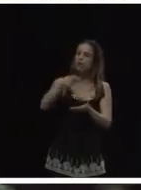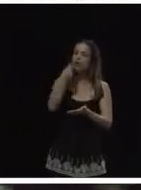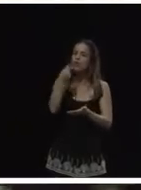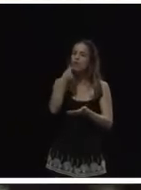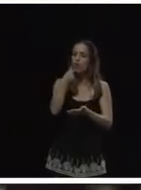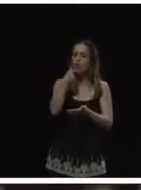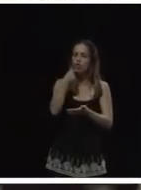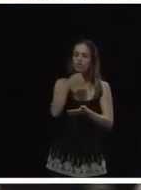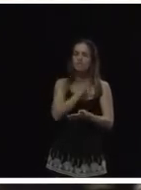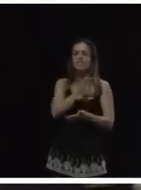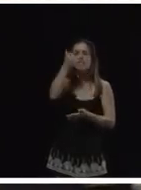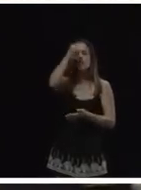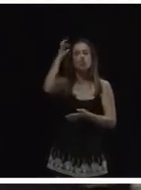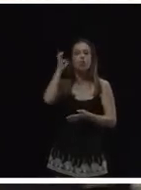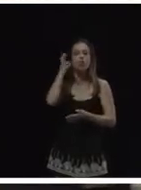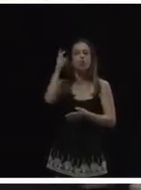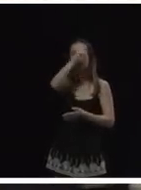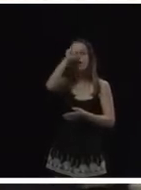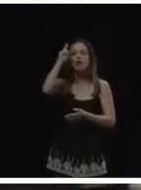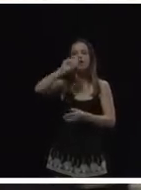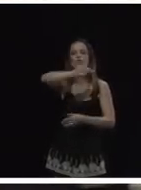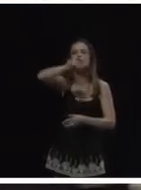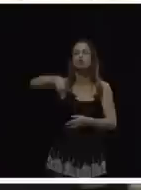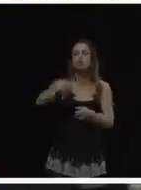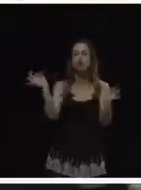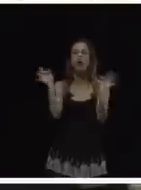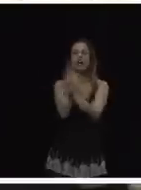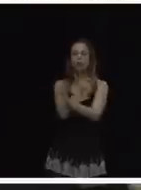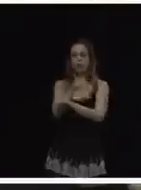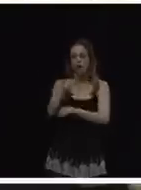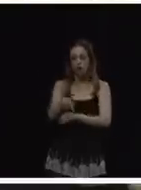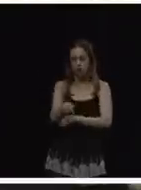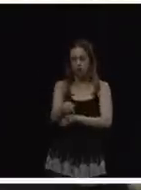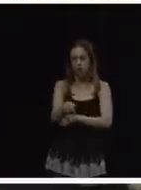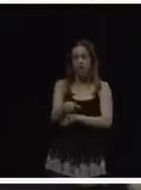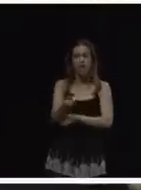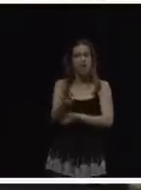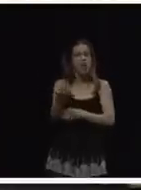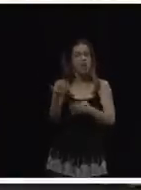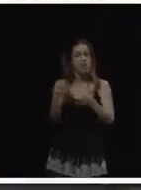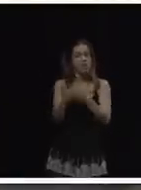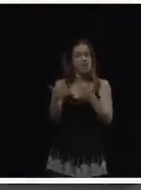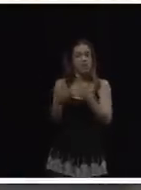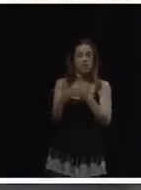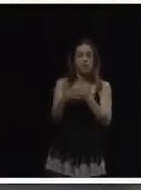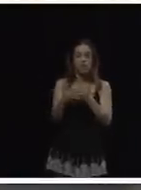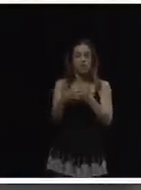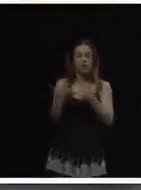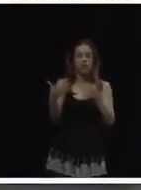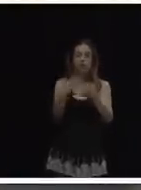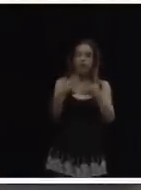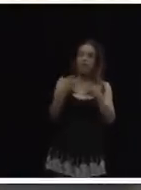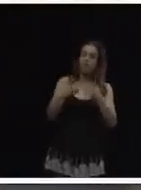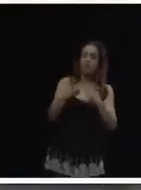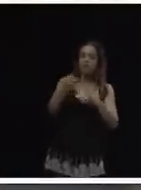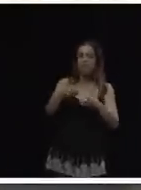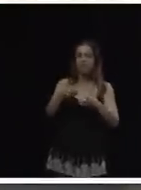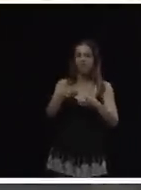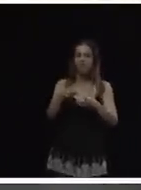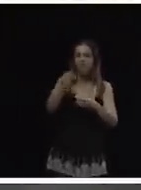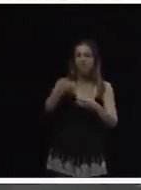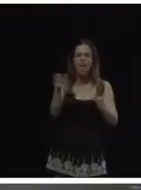Madrid, vosotros os habéis equivocado en la composición de la frase gramatical. Os habéis